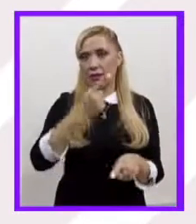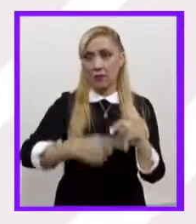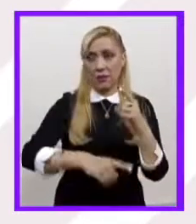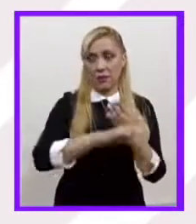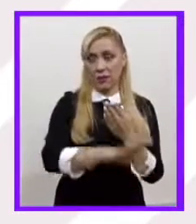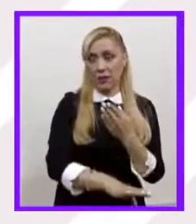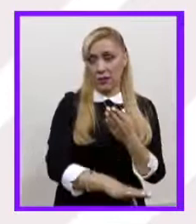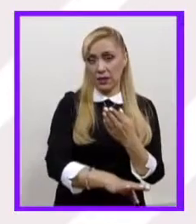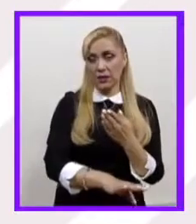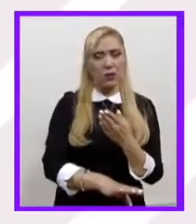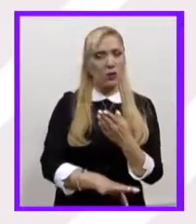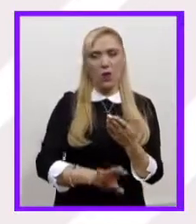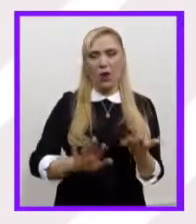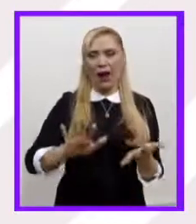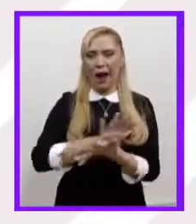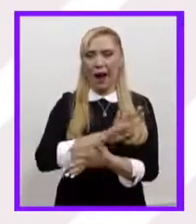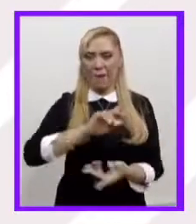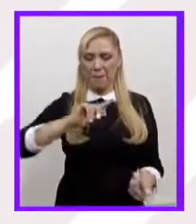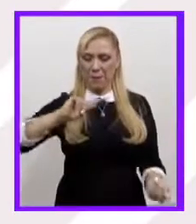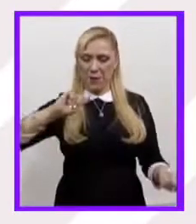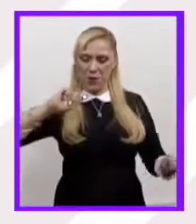esa medida transformar